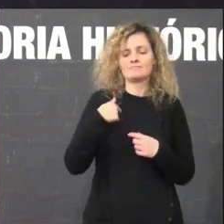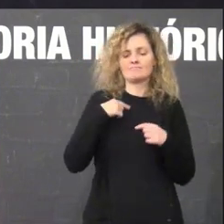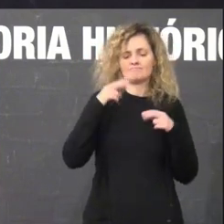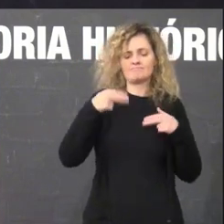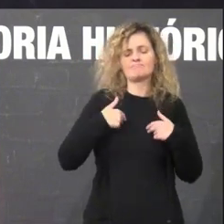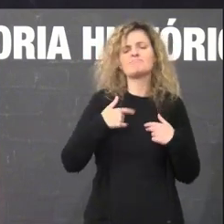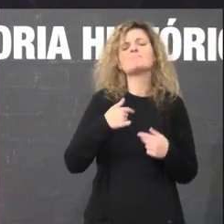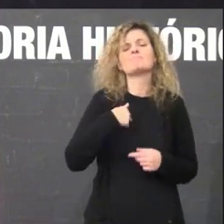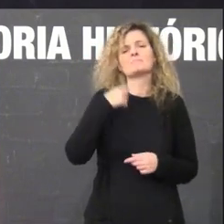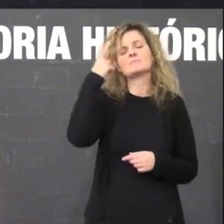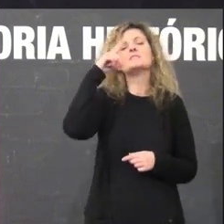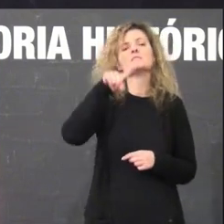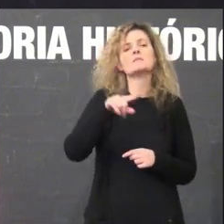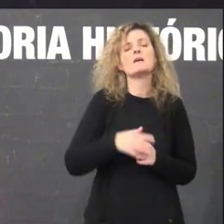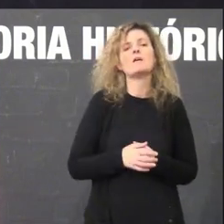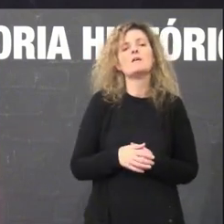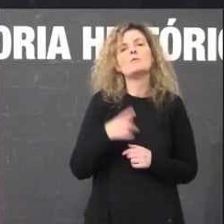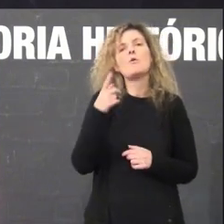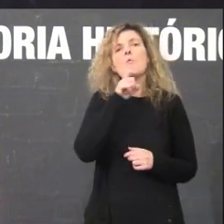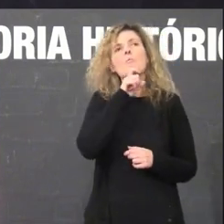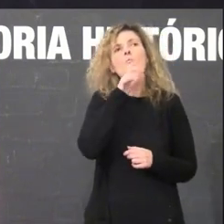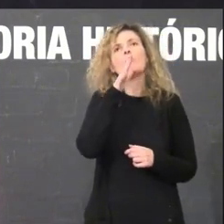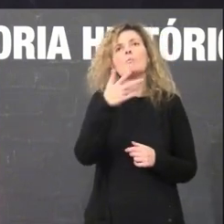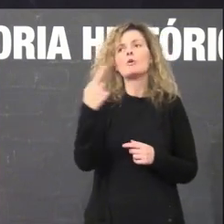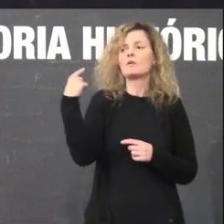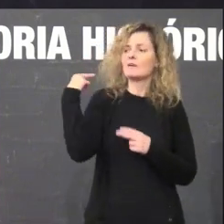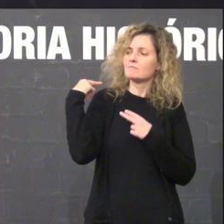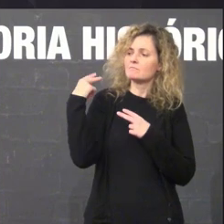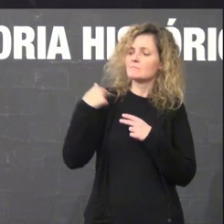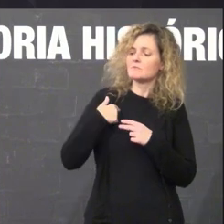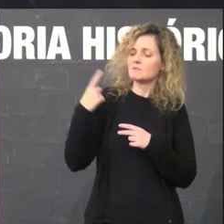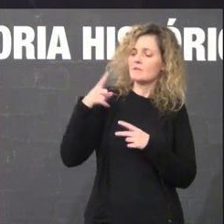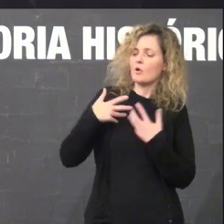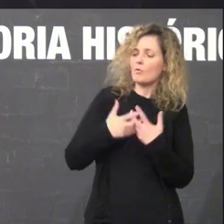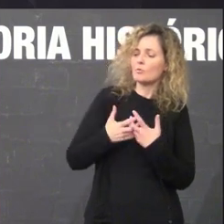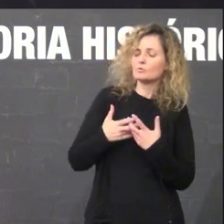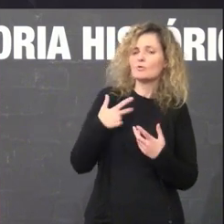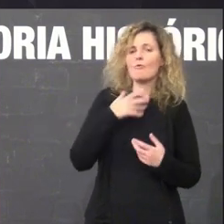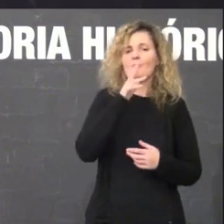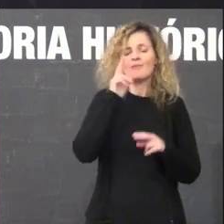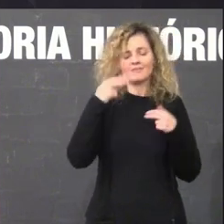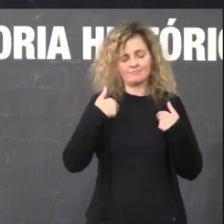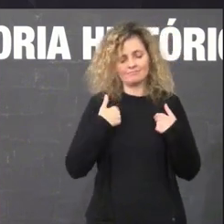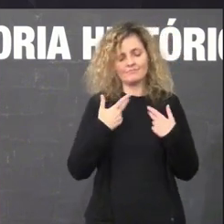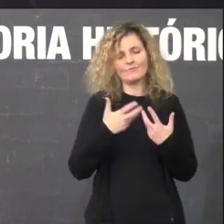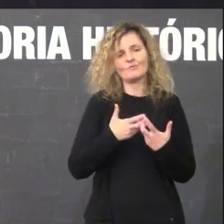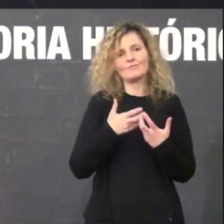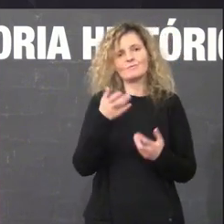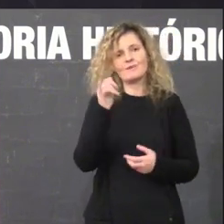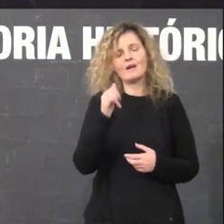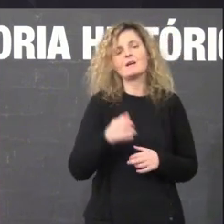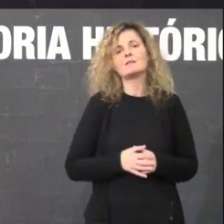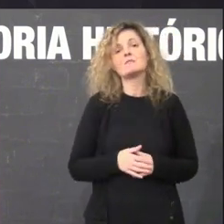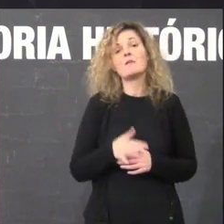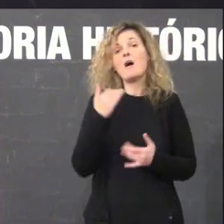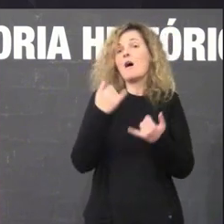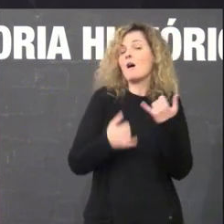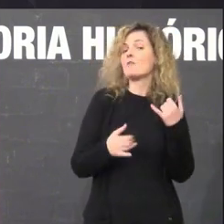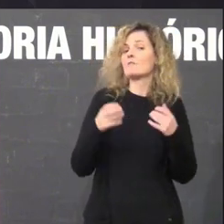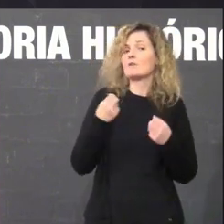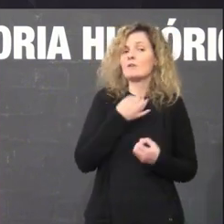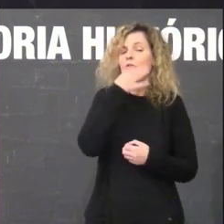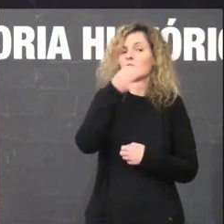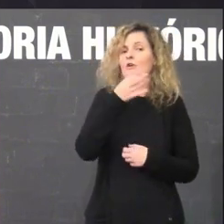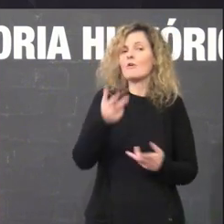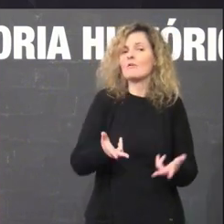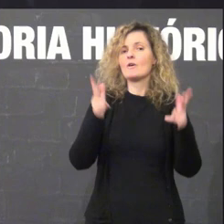nosotros porque sabemos Por qué lucharon sabemos porque luchamos nosotros hoy y al final un relato